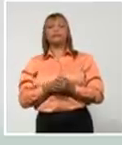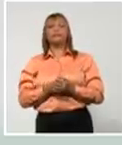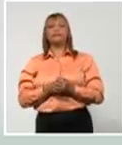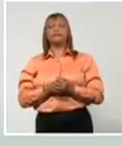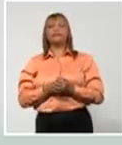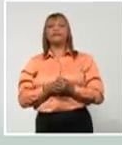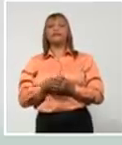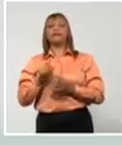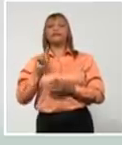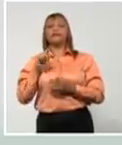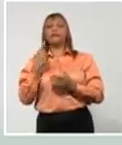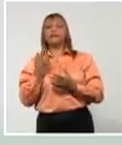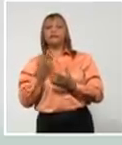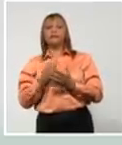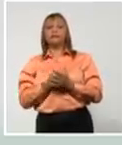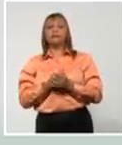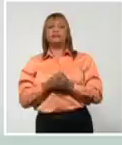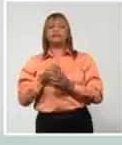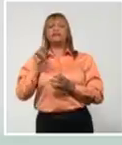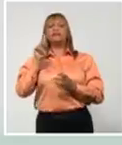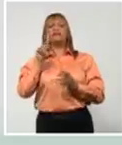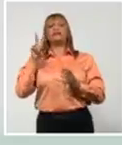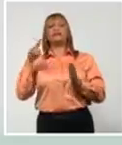12.615, tiene una tasa de